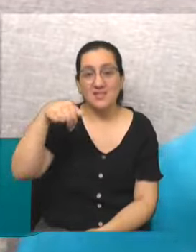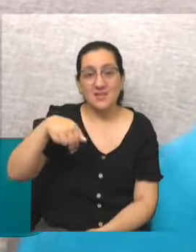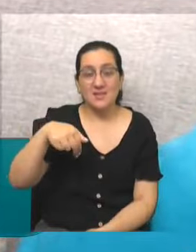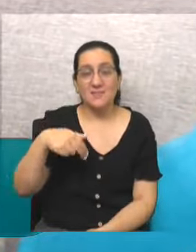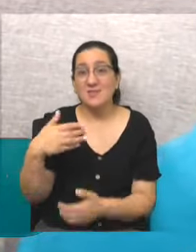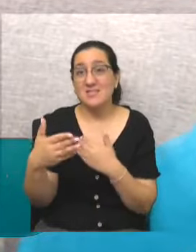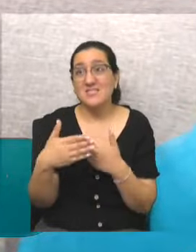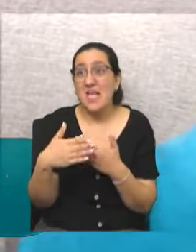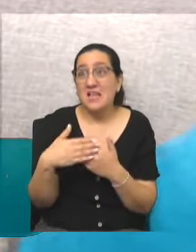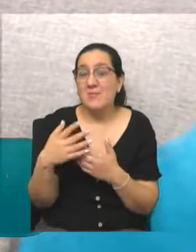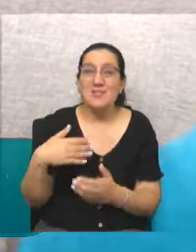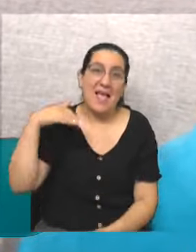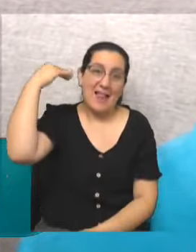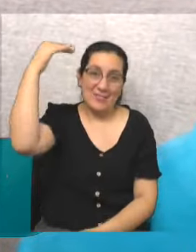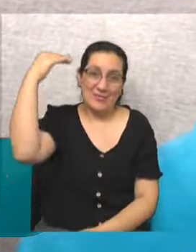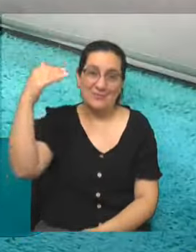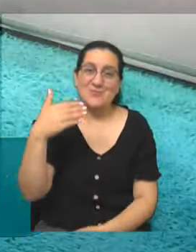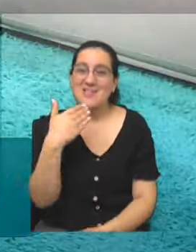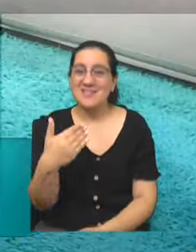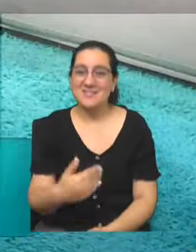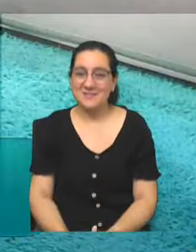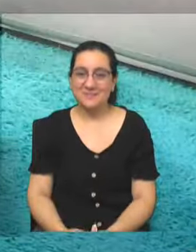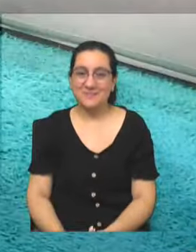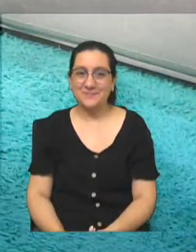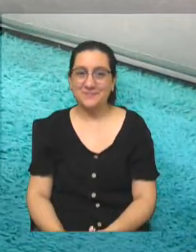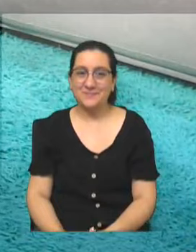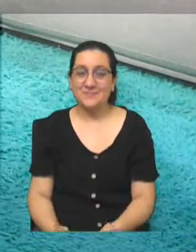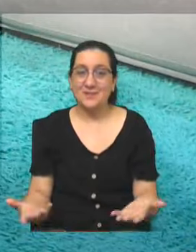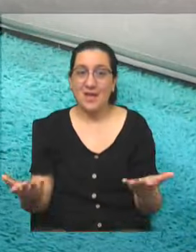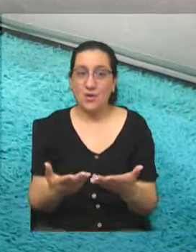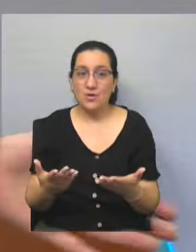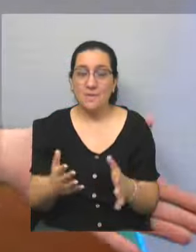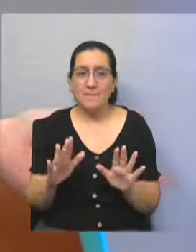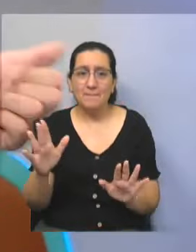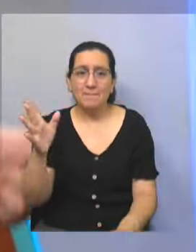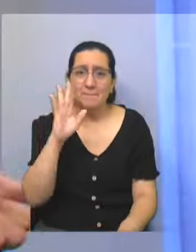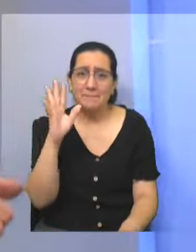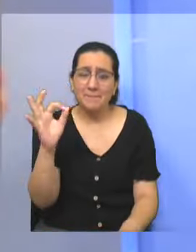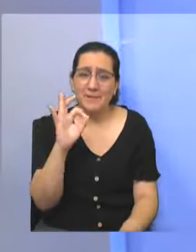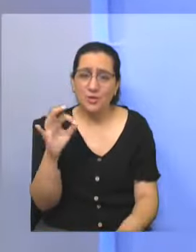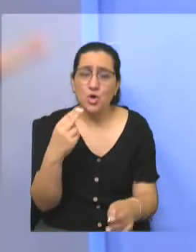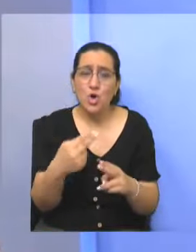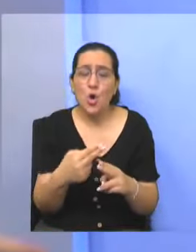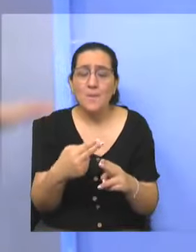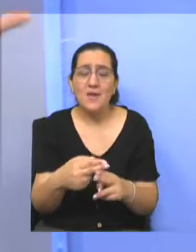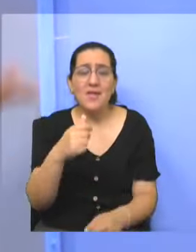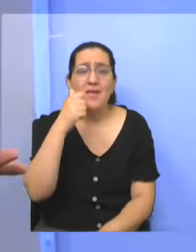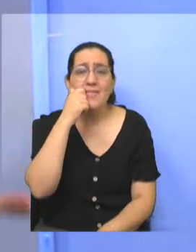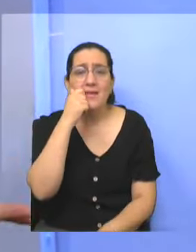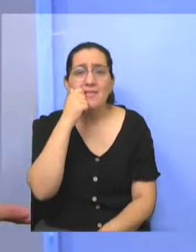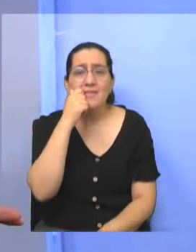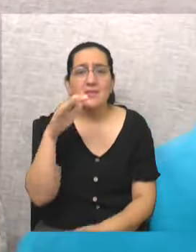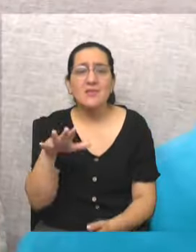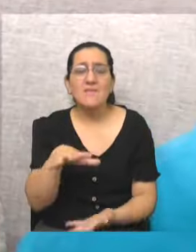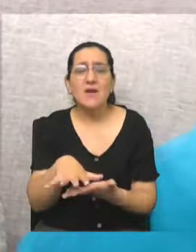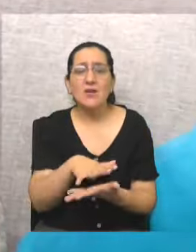Es genial. Muchas gracias, Martín. A ustedes. Señores, señores, vamos a ver. Ay, perdón. Nombre, edad y su